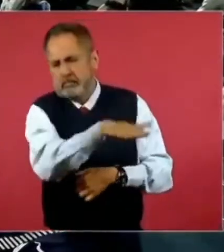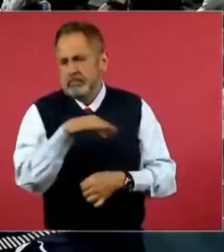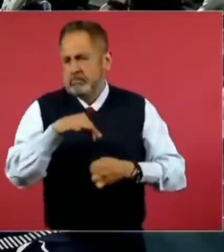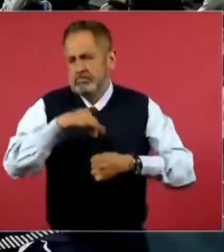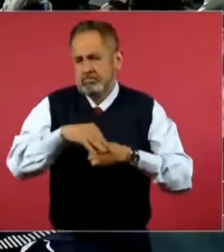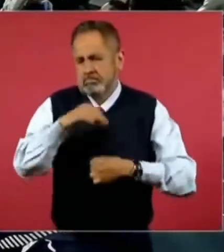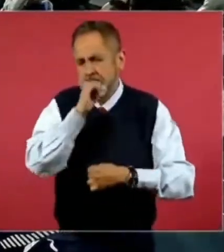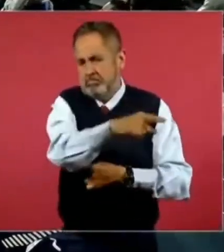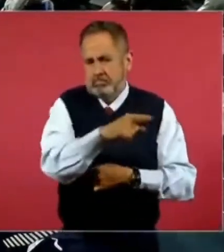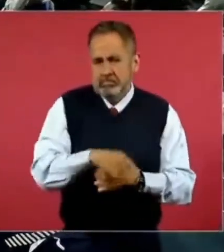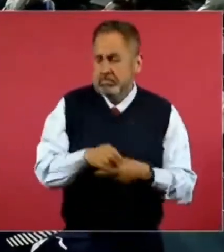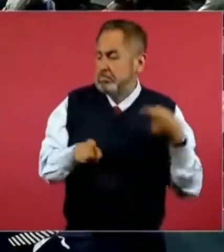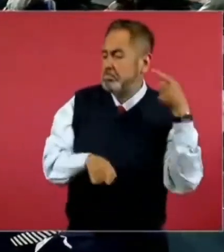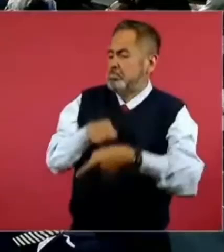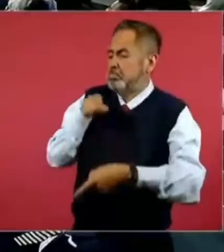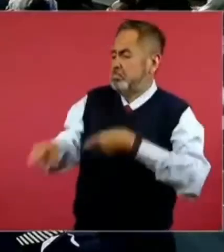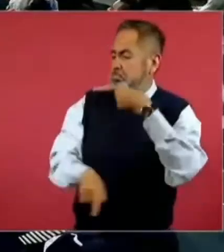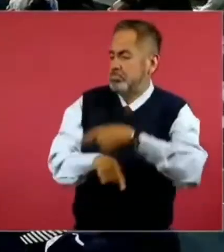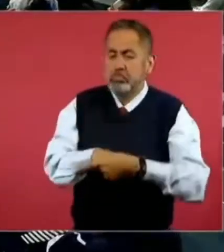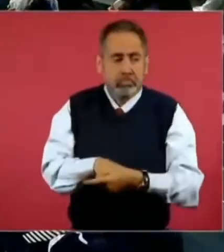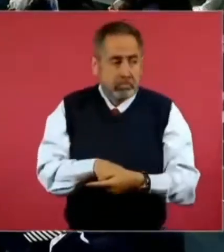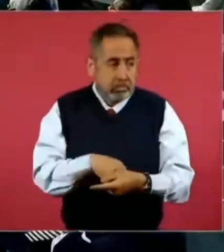Si los ofenden.